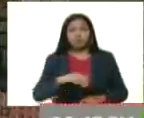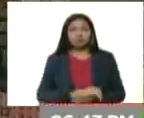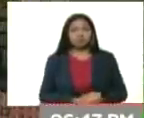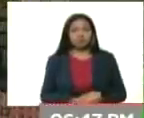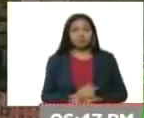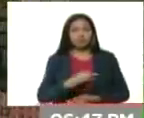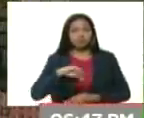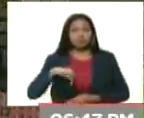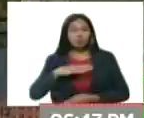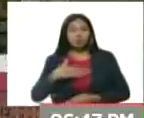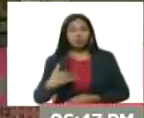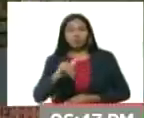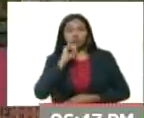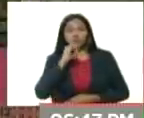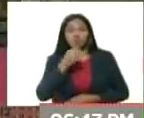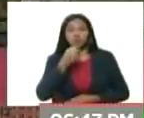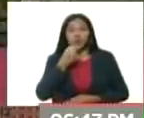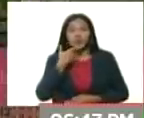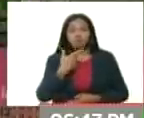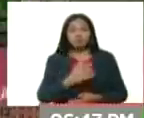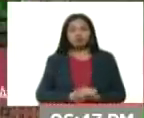dar una noticia bonita.